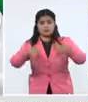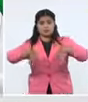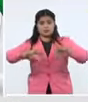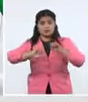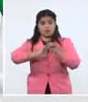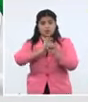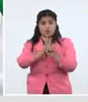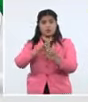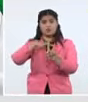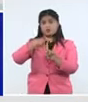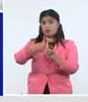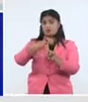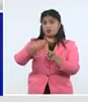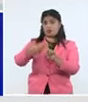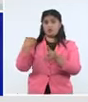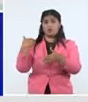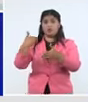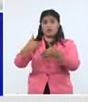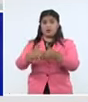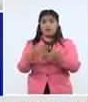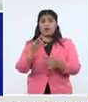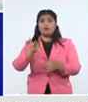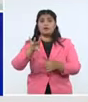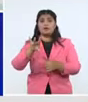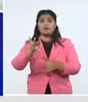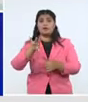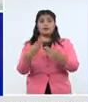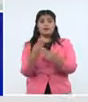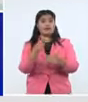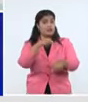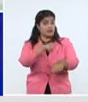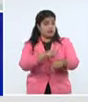los últimos 15 días lo vemos ahora gráfico.